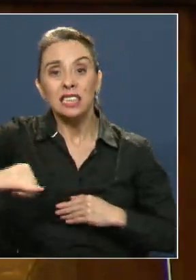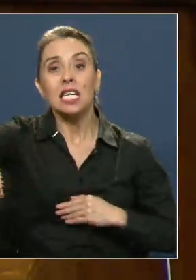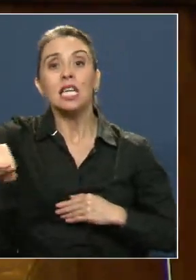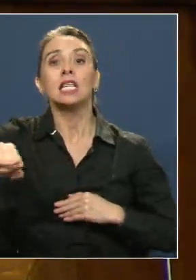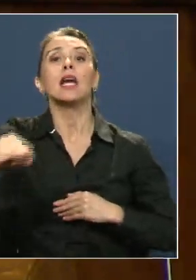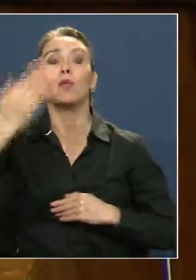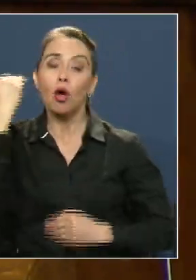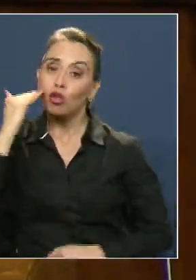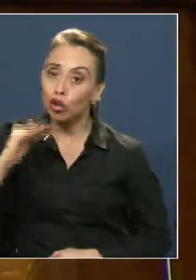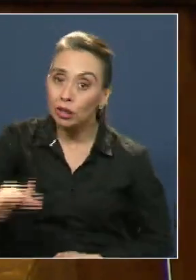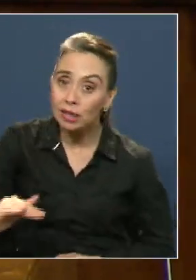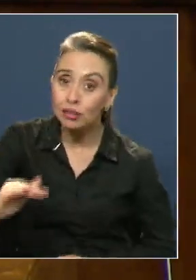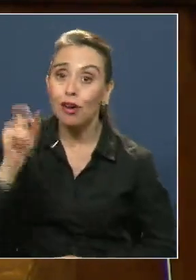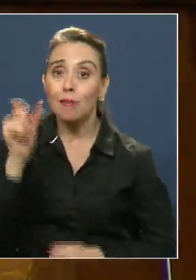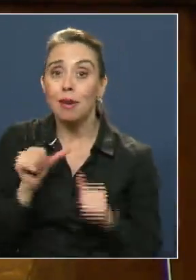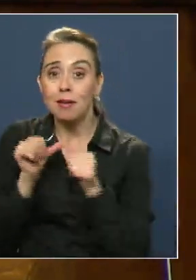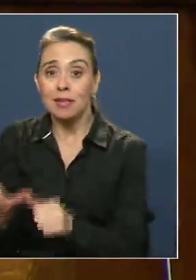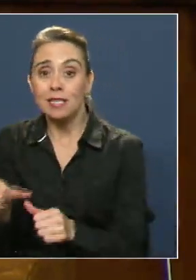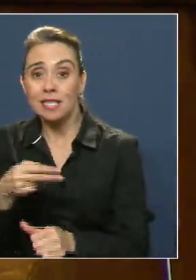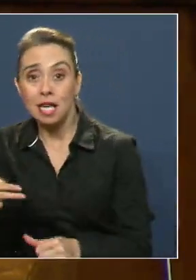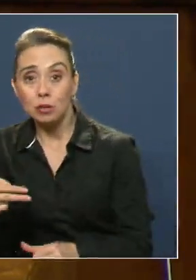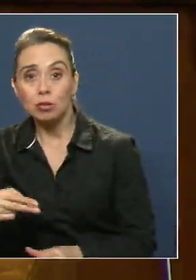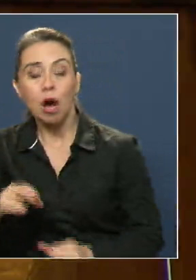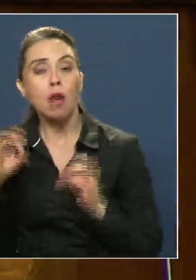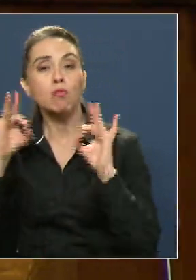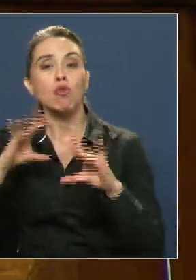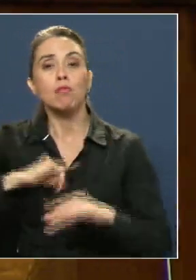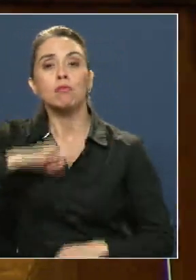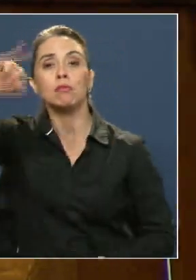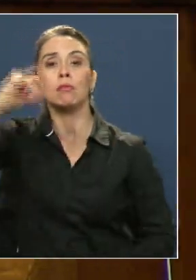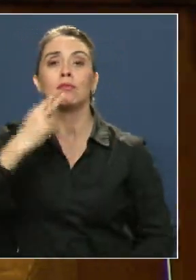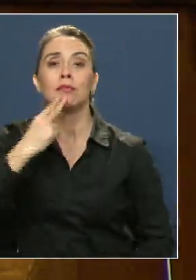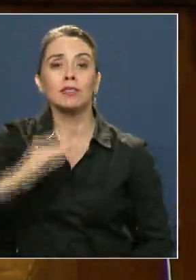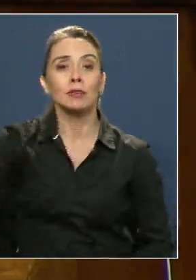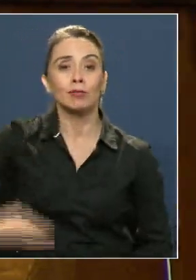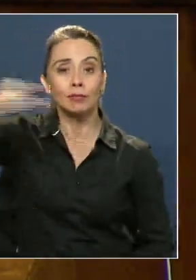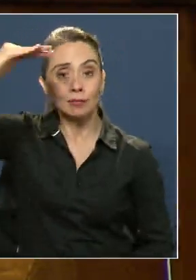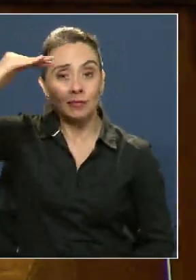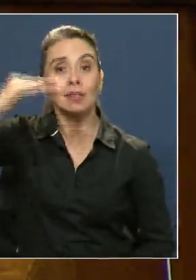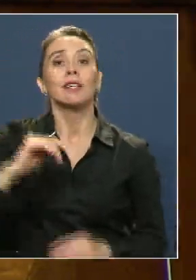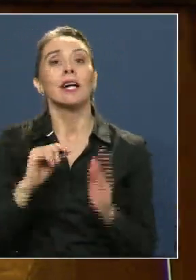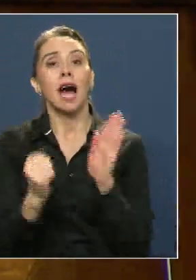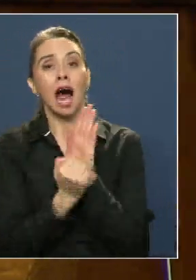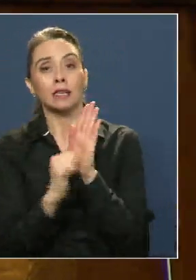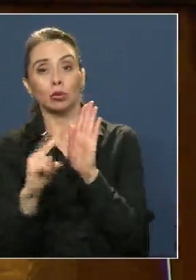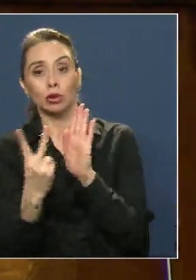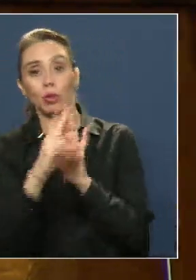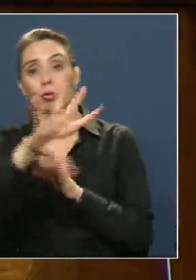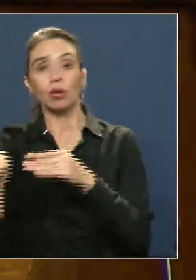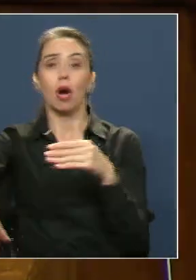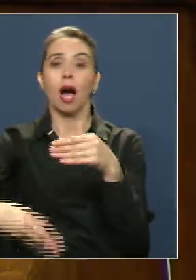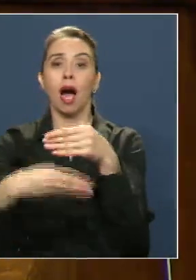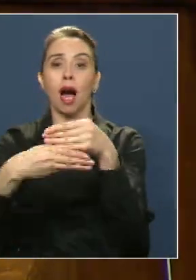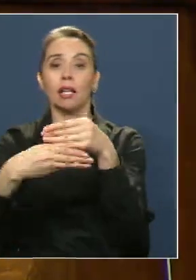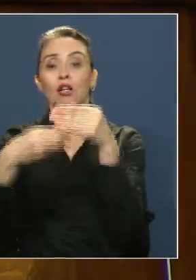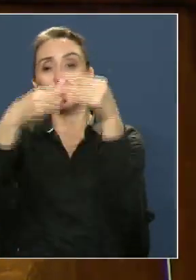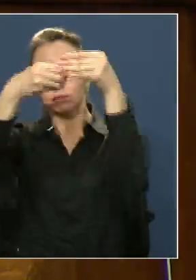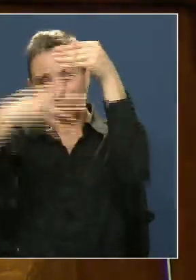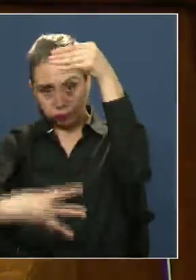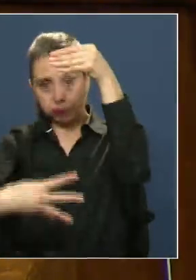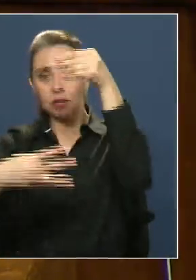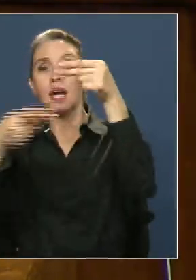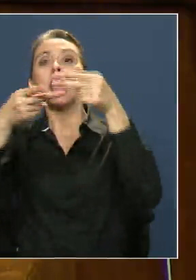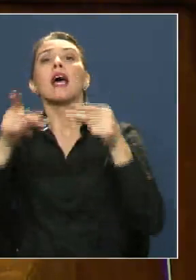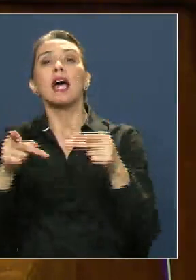su infancia han sido víctimas de agresiones sexuales. Al artículo segundo se le agregó además el catálogo de delitos